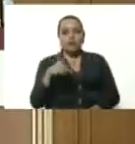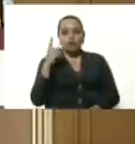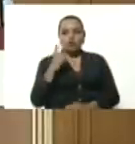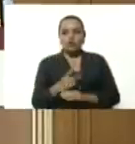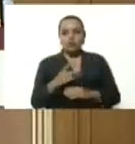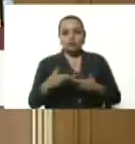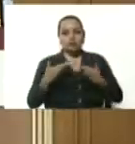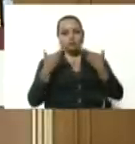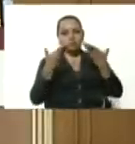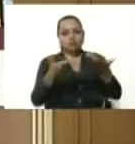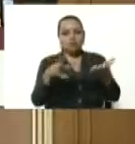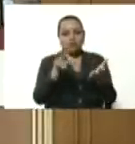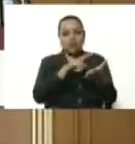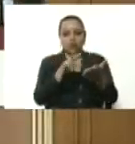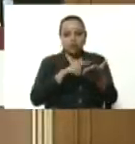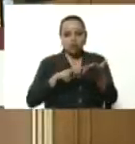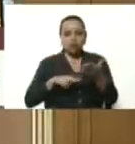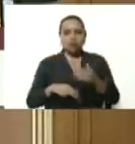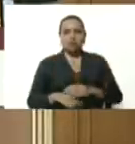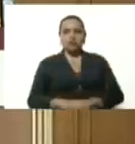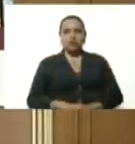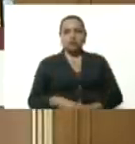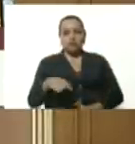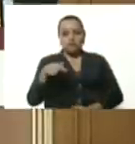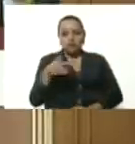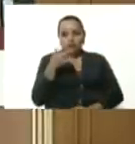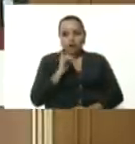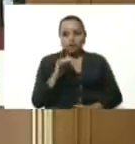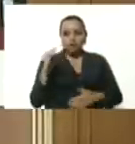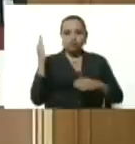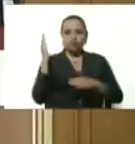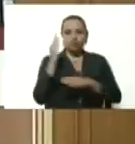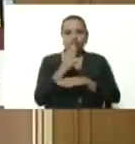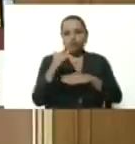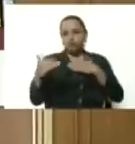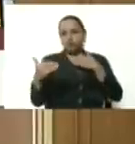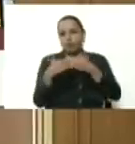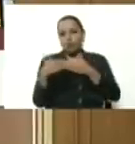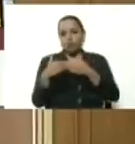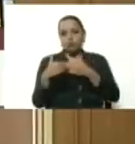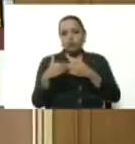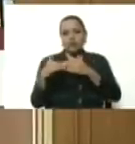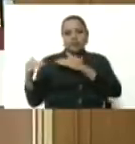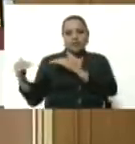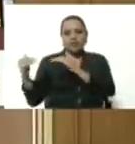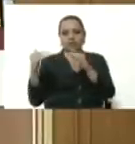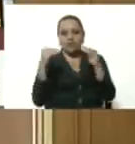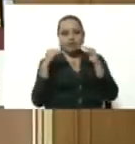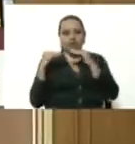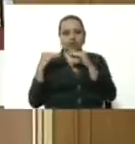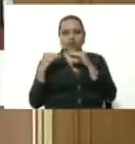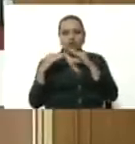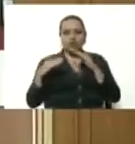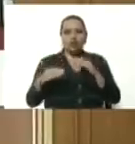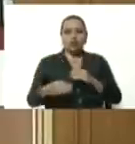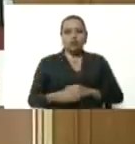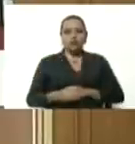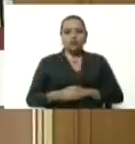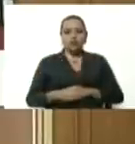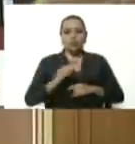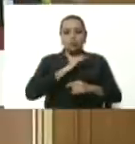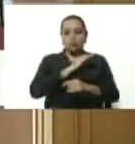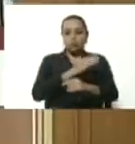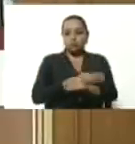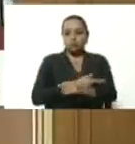esa lectura, de que se trata de una agresión contra la estabilidad, contra los poderes